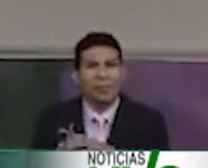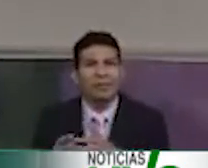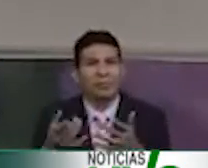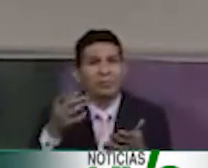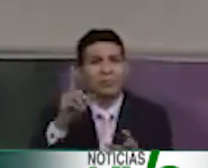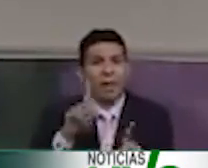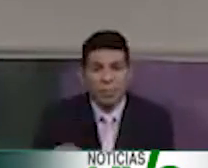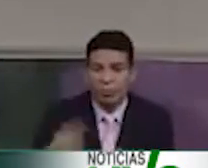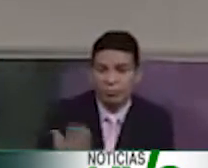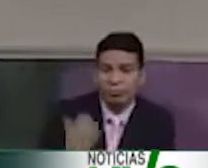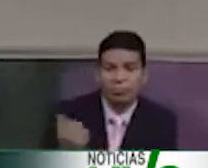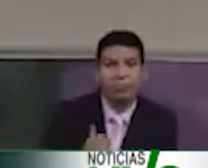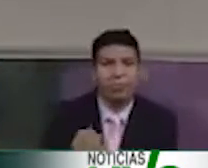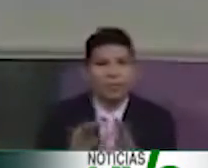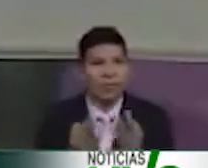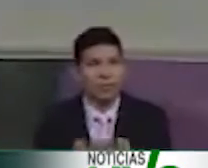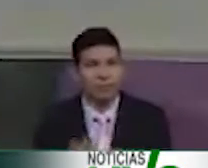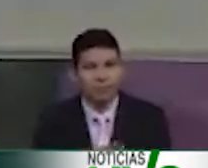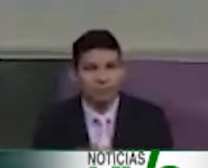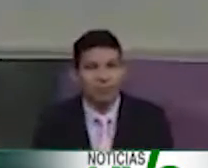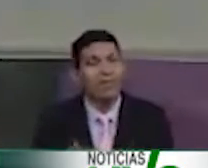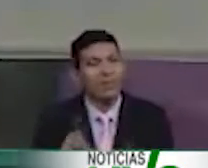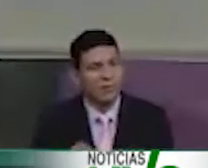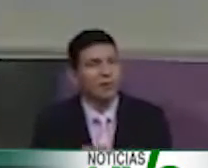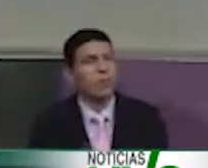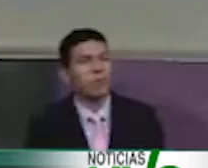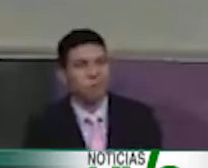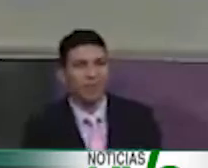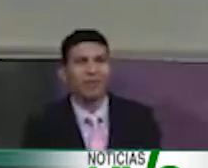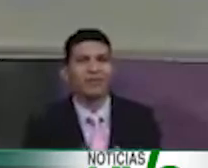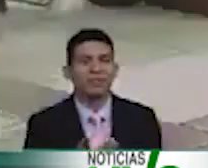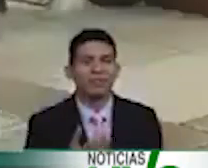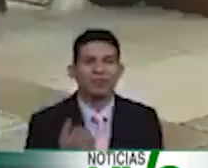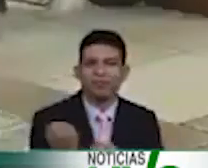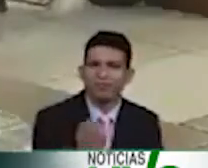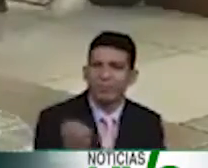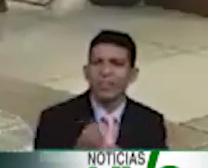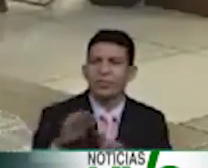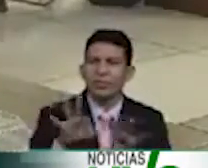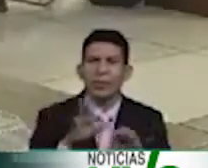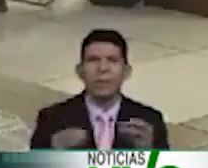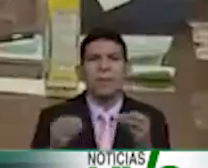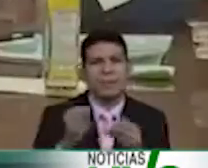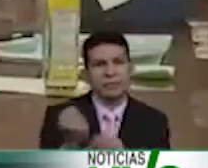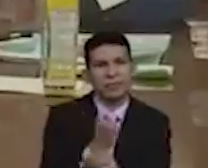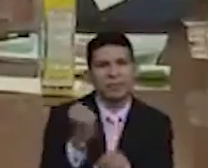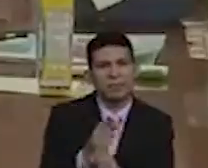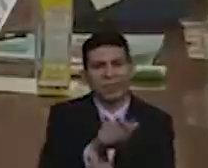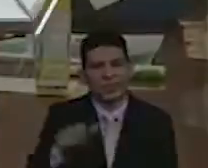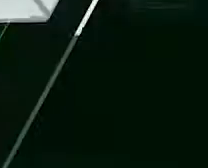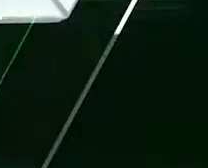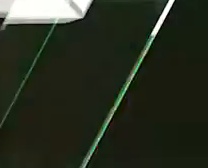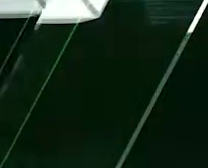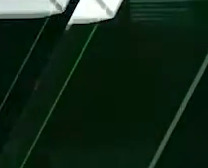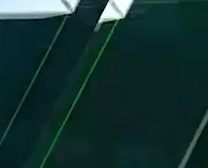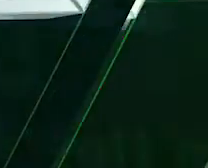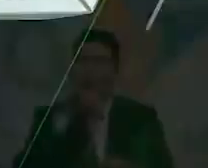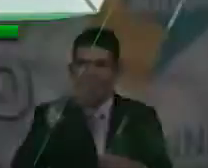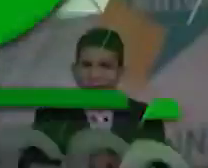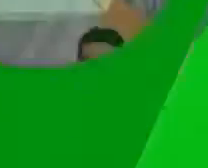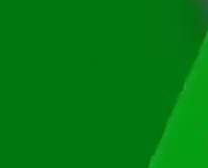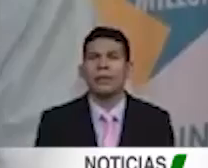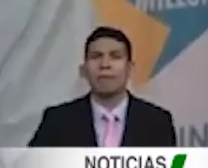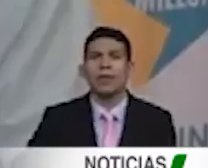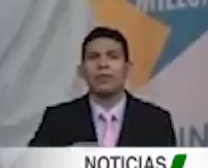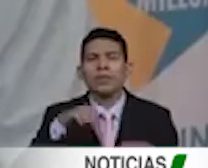generando los ingresos para su familia, sino que estaban generando empleos para otras personas. Eso es lo que necesitamos.